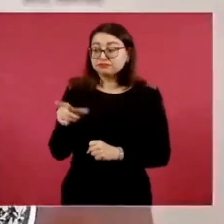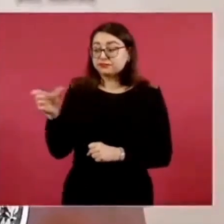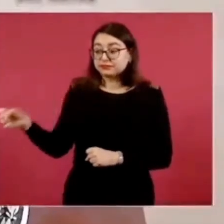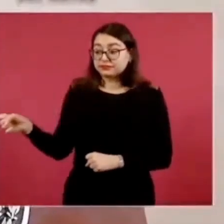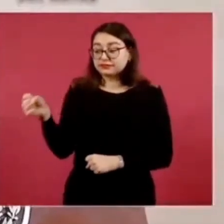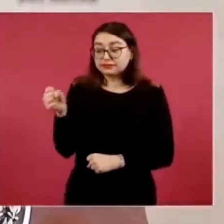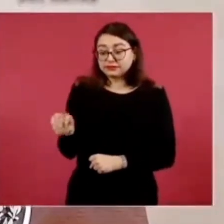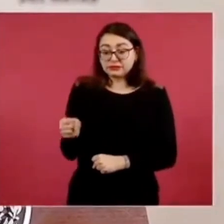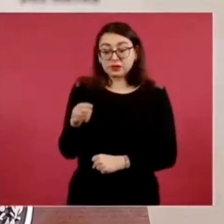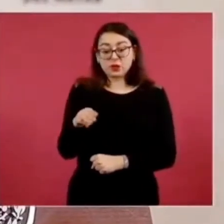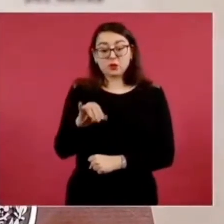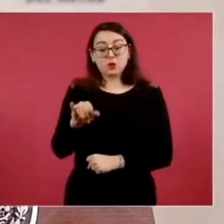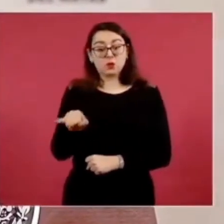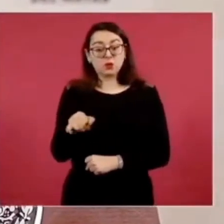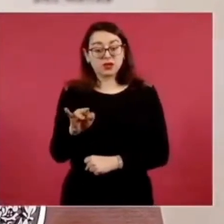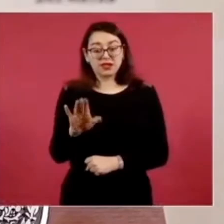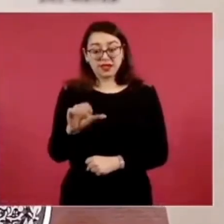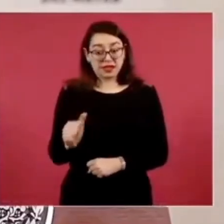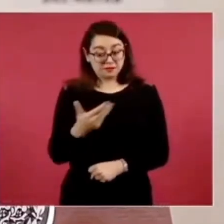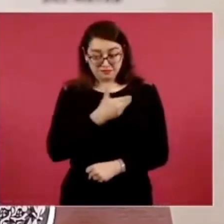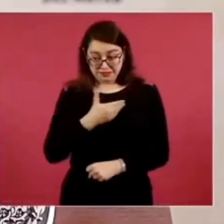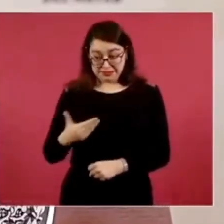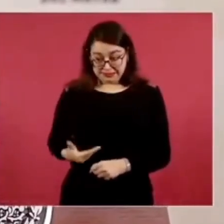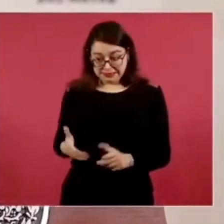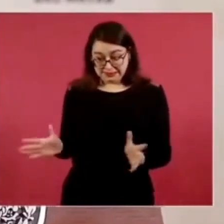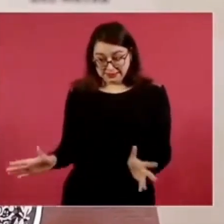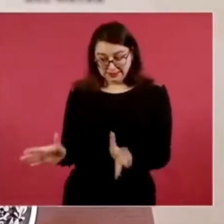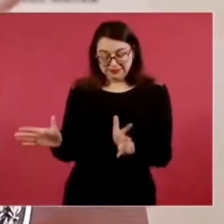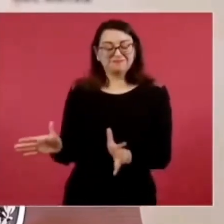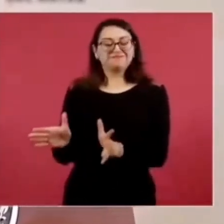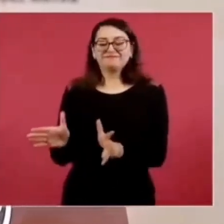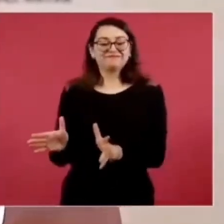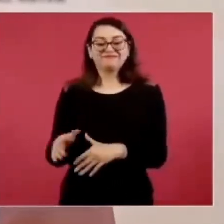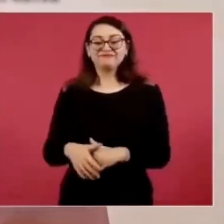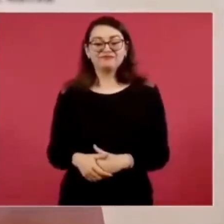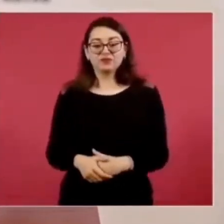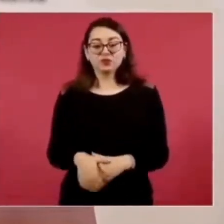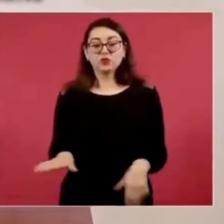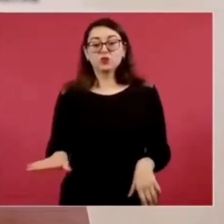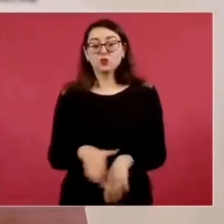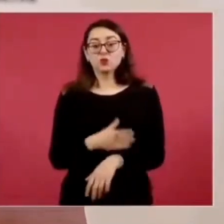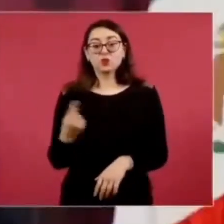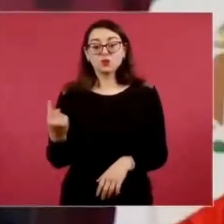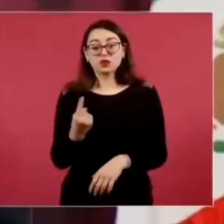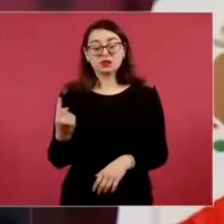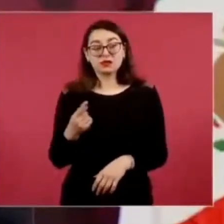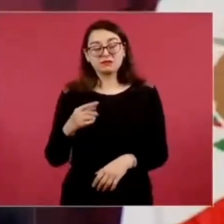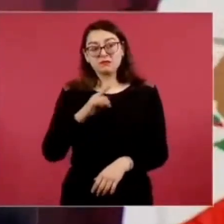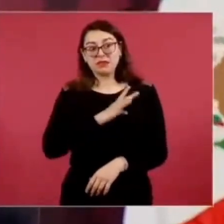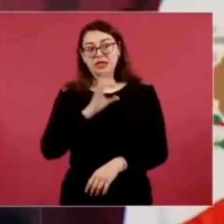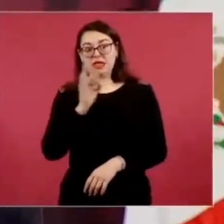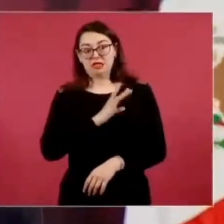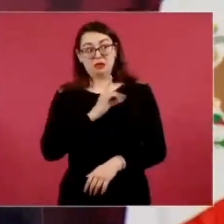el general Francisco J. Mújica, por el temor a la invasión. No,